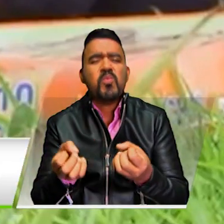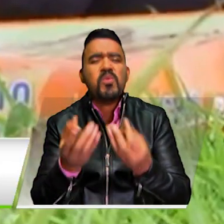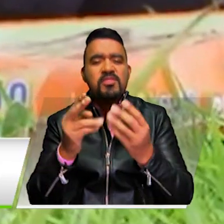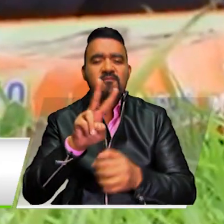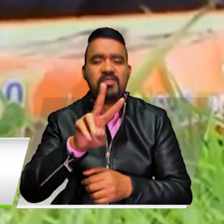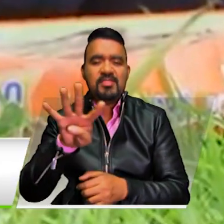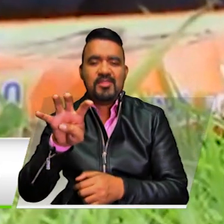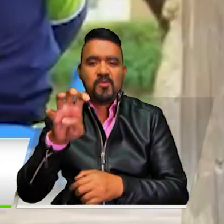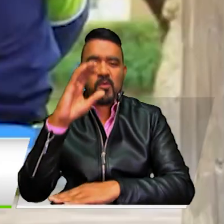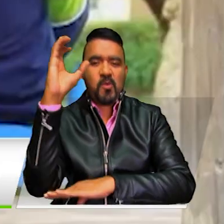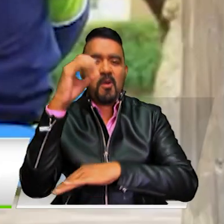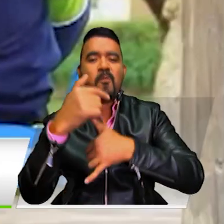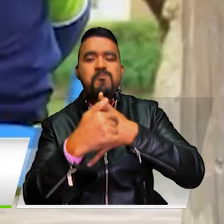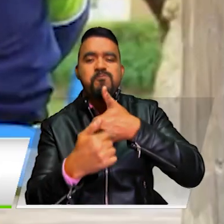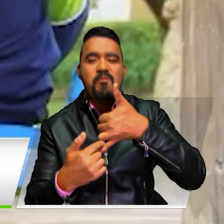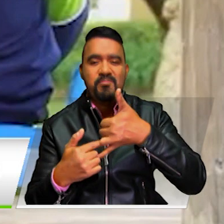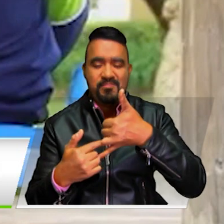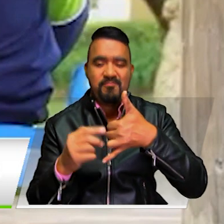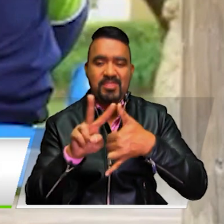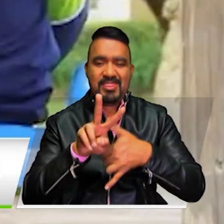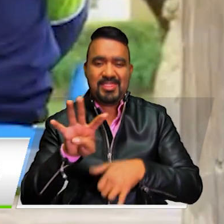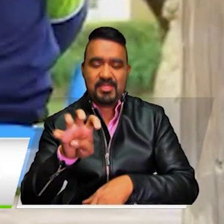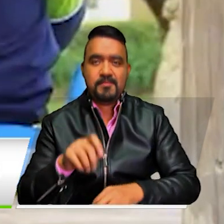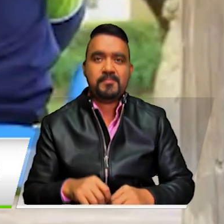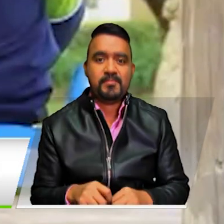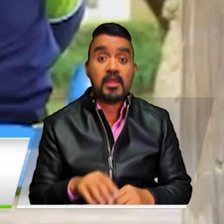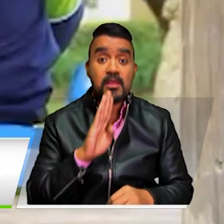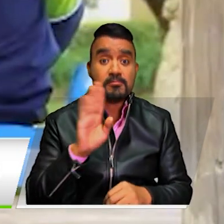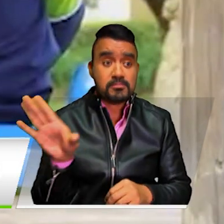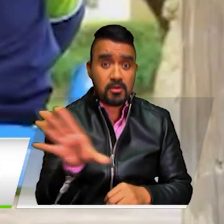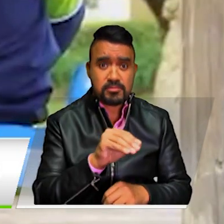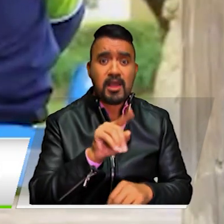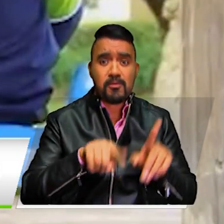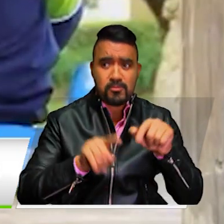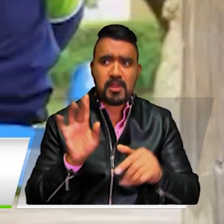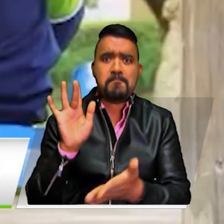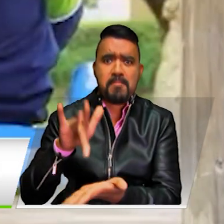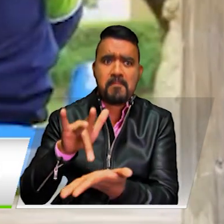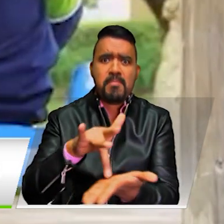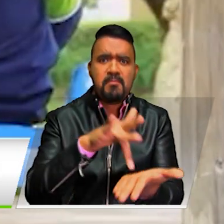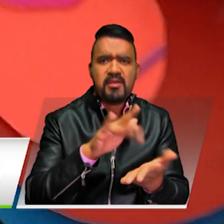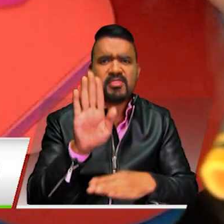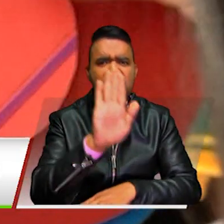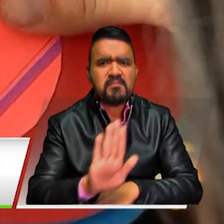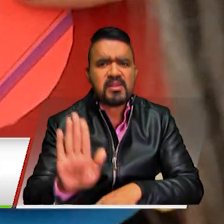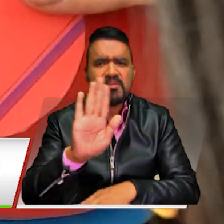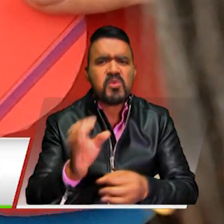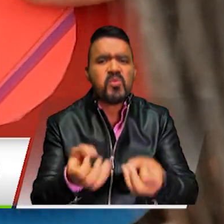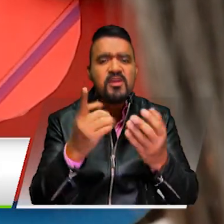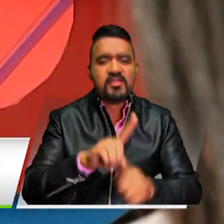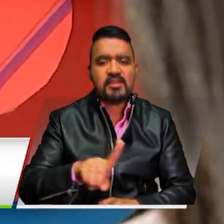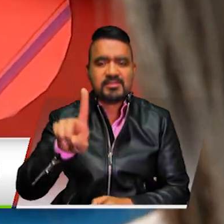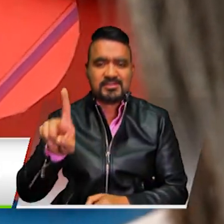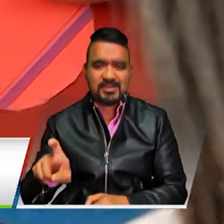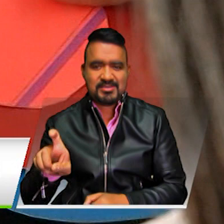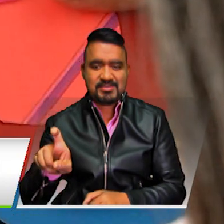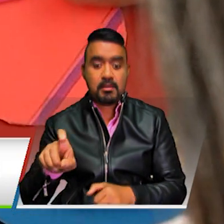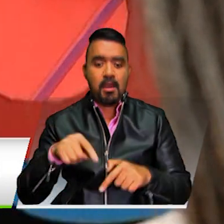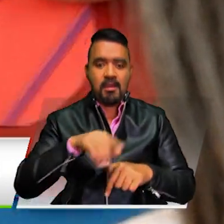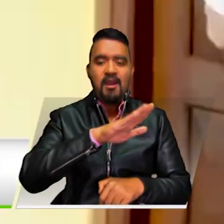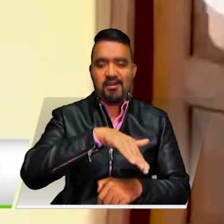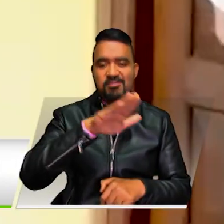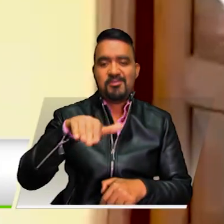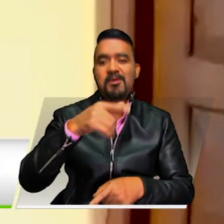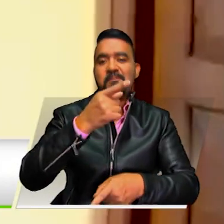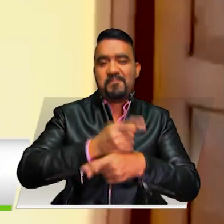176 unidades de servicio regresaron a las actividades presenciales en 16 departamentos del país entre ellos antioquia